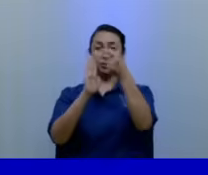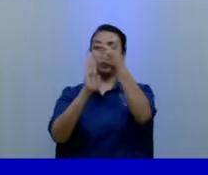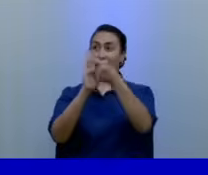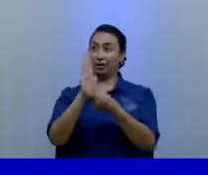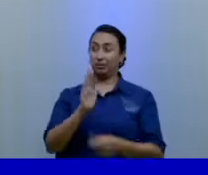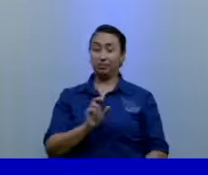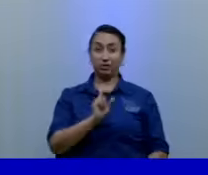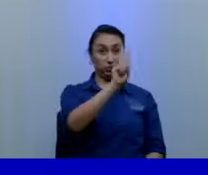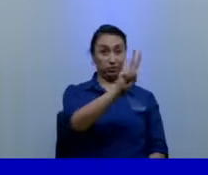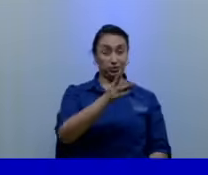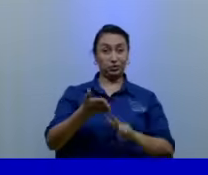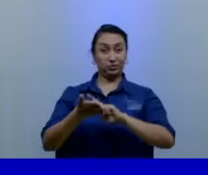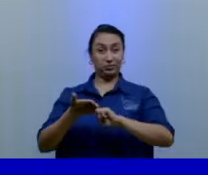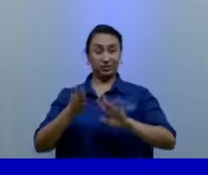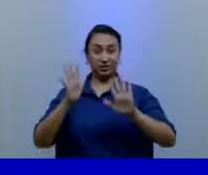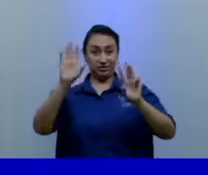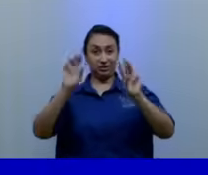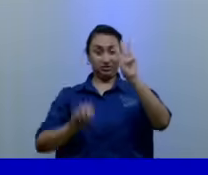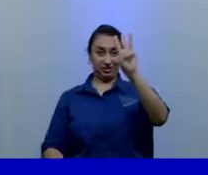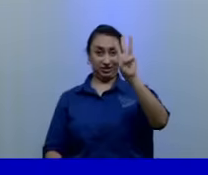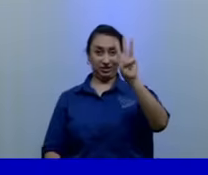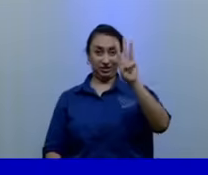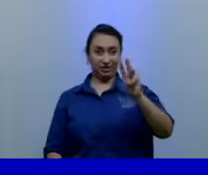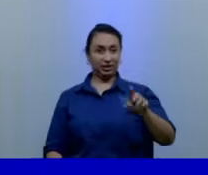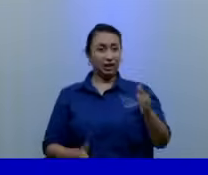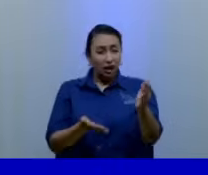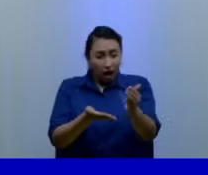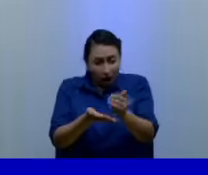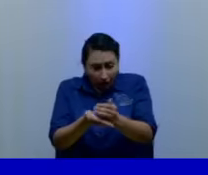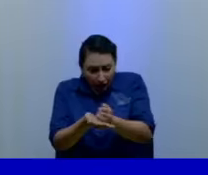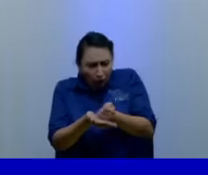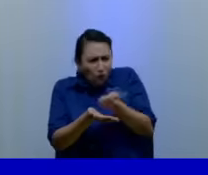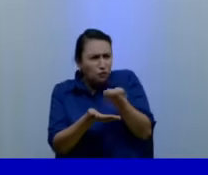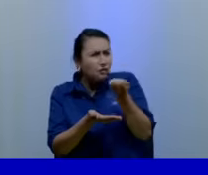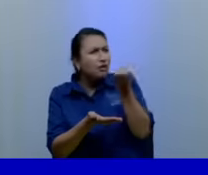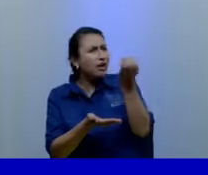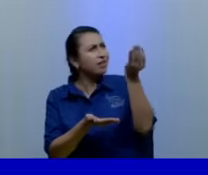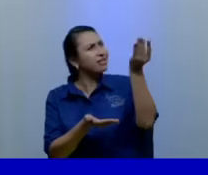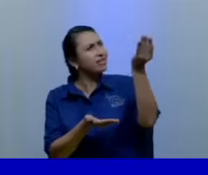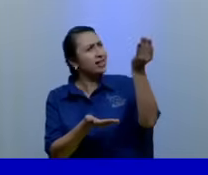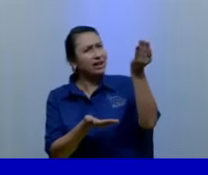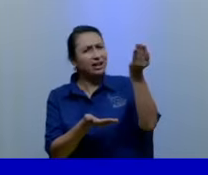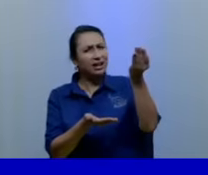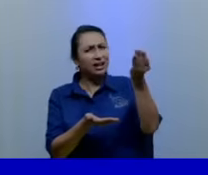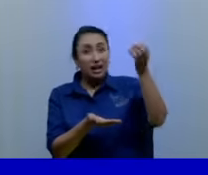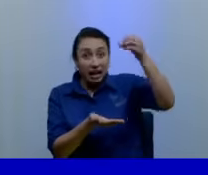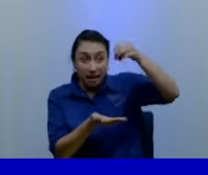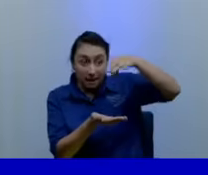tuya sazonarás con sal.